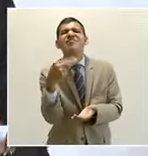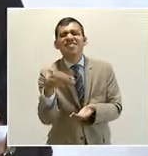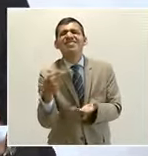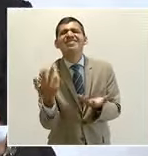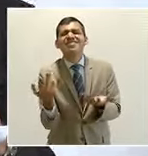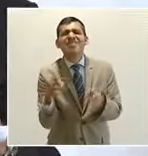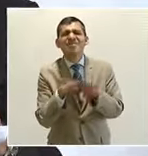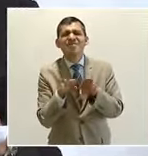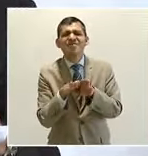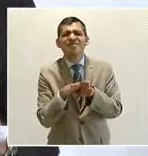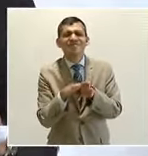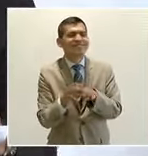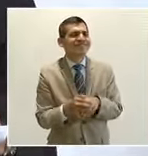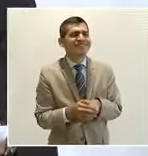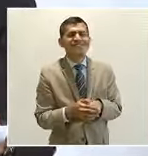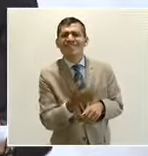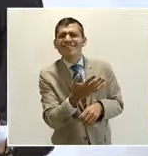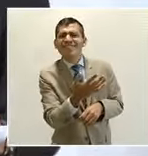aviadores